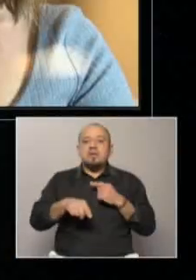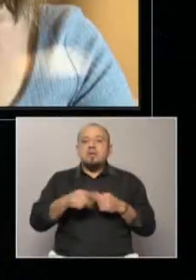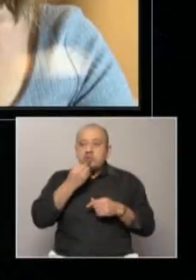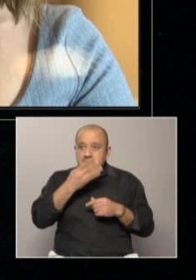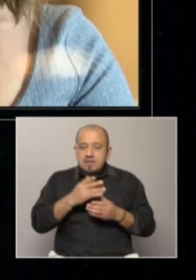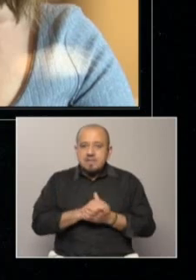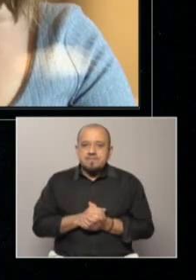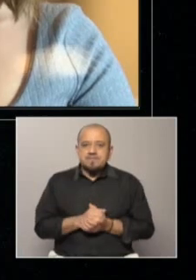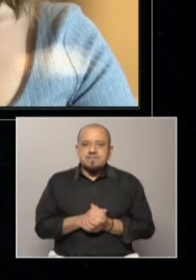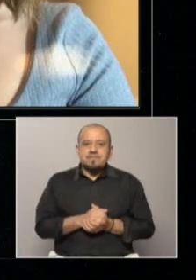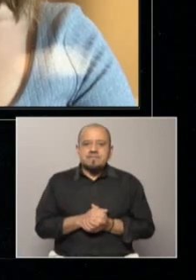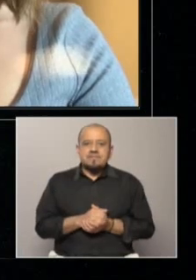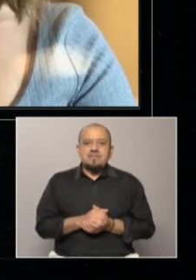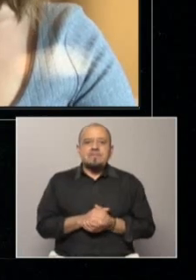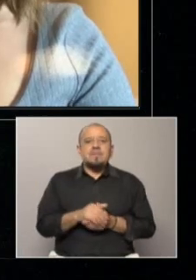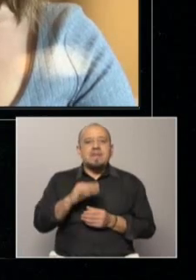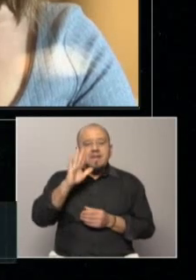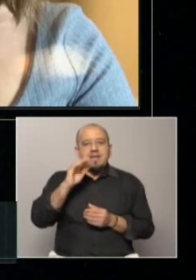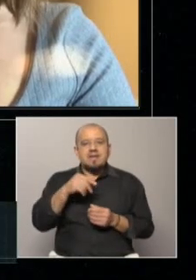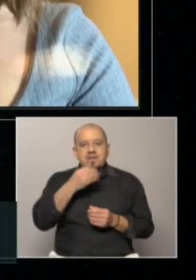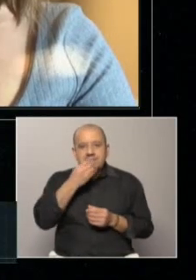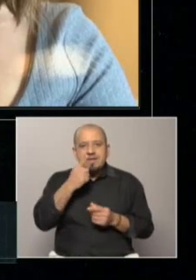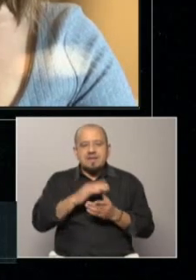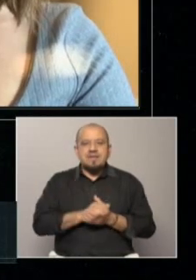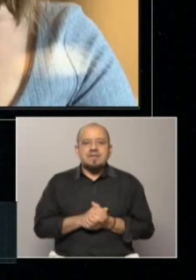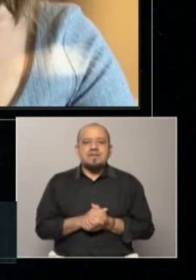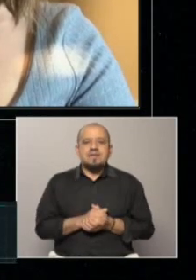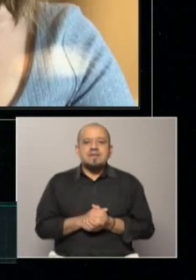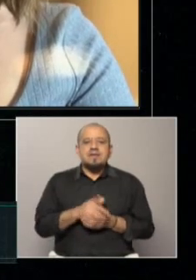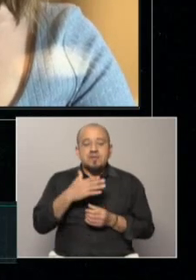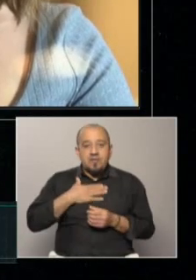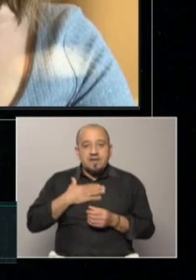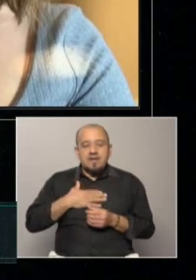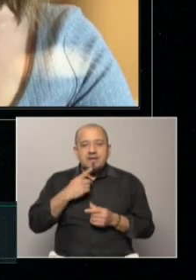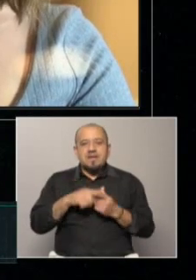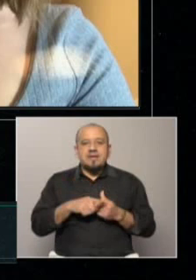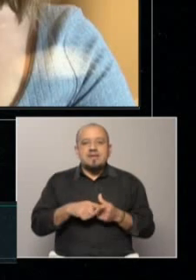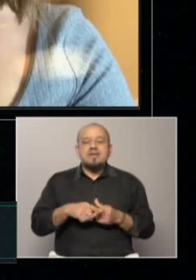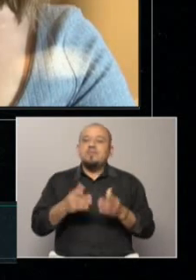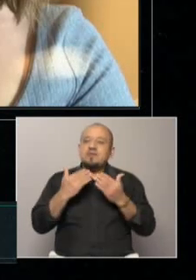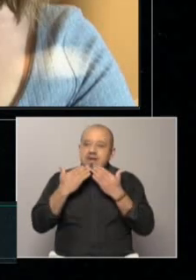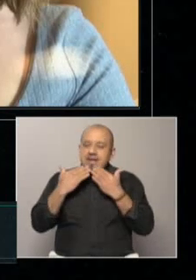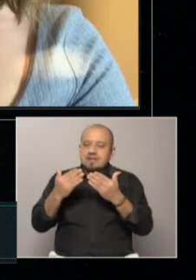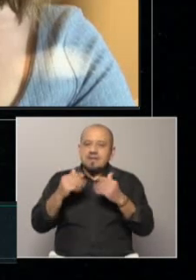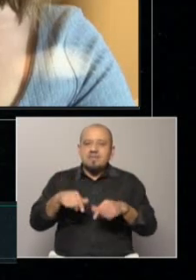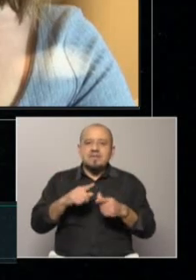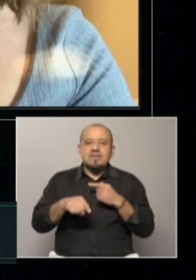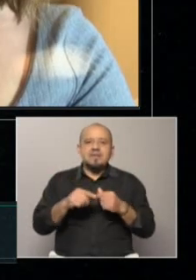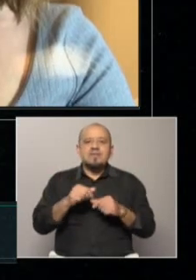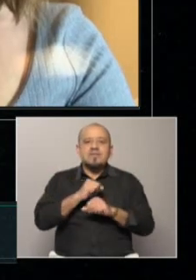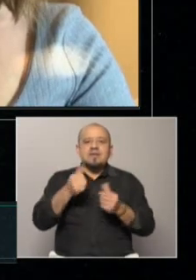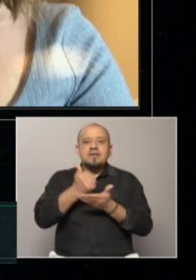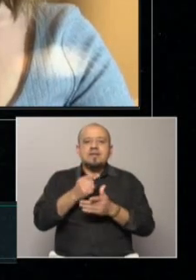andás? ¿Qué tal? ¿Cómo les va? ¿Cómo andan? Buenas noches por allí. ¿Todo bien? ¿Cómo les va? Muchas gracias por llamarme y por poder estar